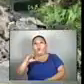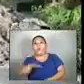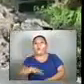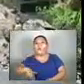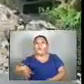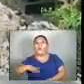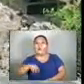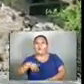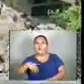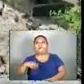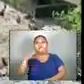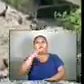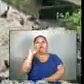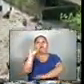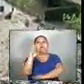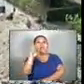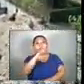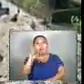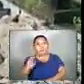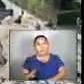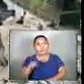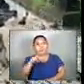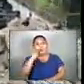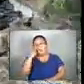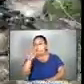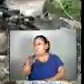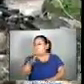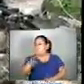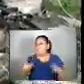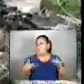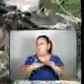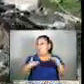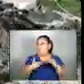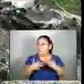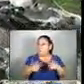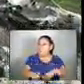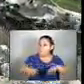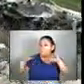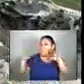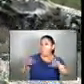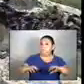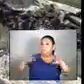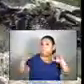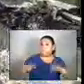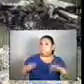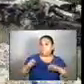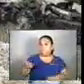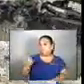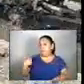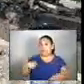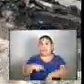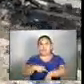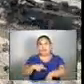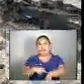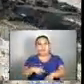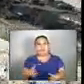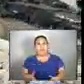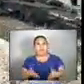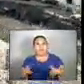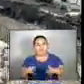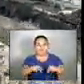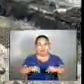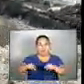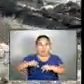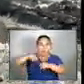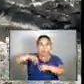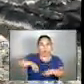Rica de la capital, el panorama es similar, aunque en este caso las fuertes lluvias que azotaron al país en las últimas horas hizo que la tierra se